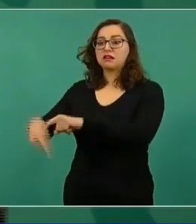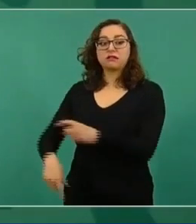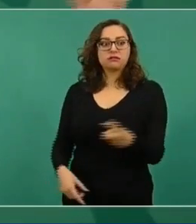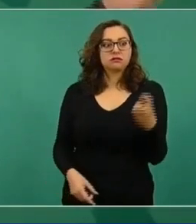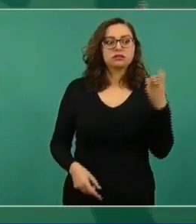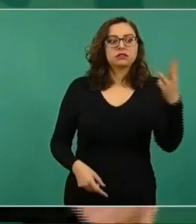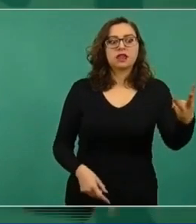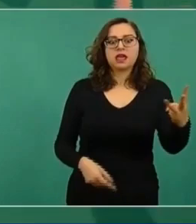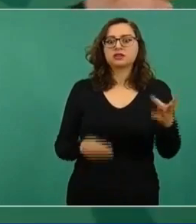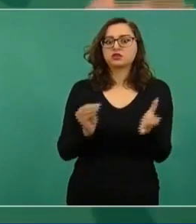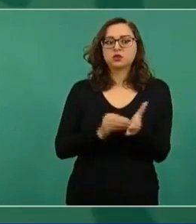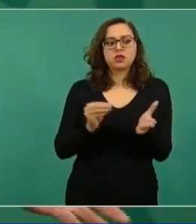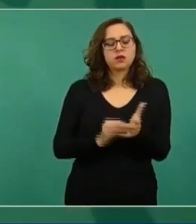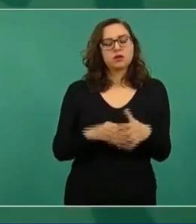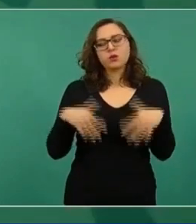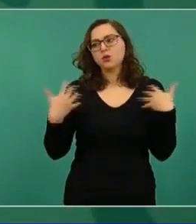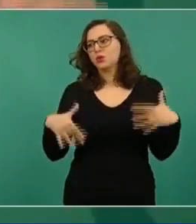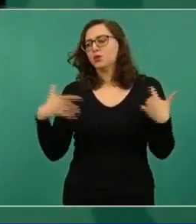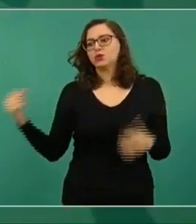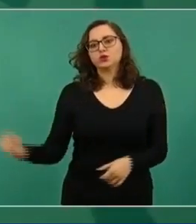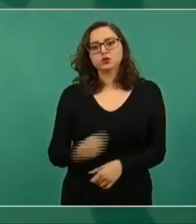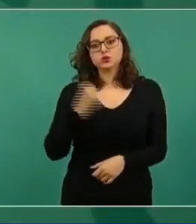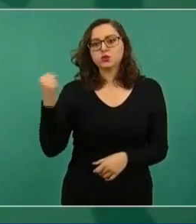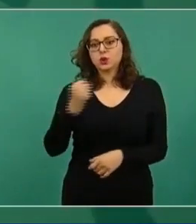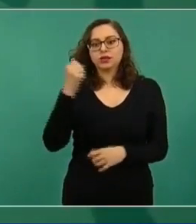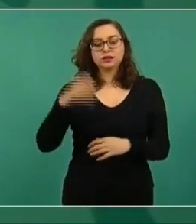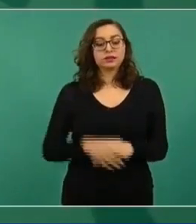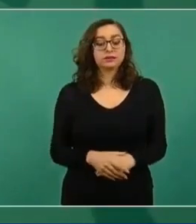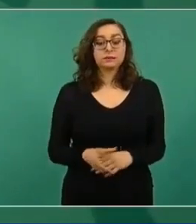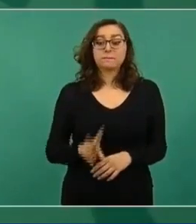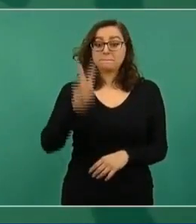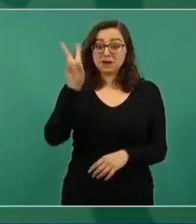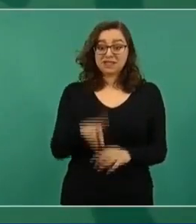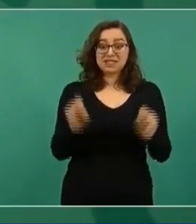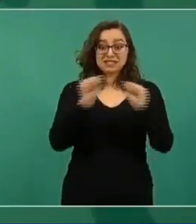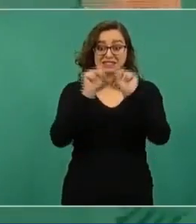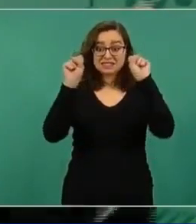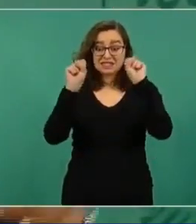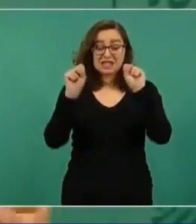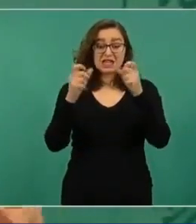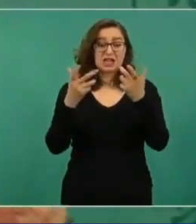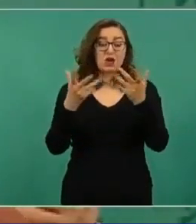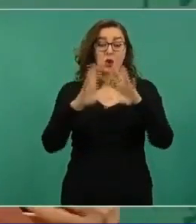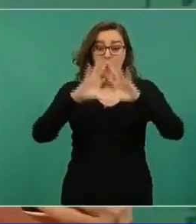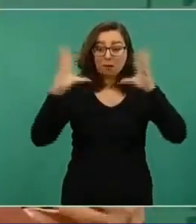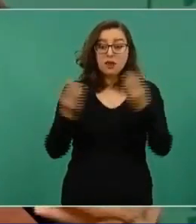Todo el sistema de salud, dejaron la Secretaría de Salud como un cascarón.